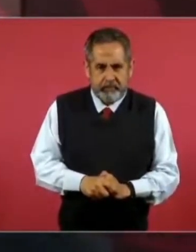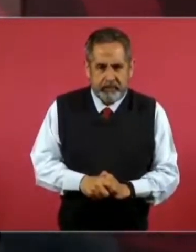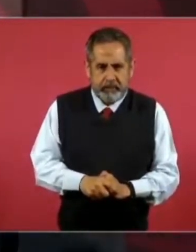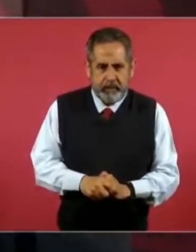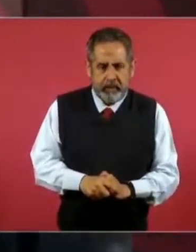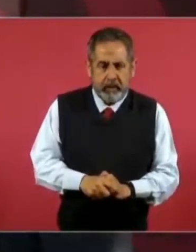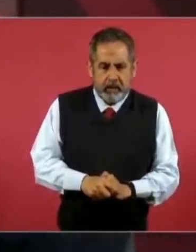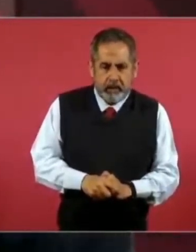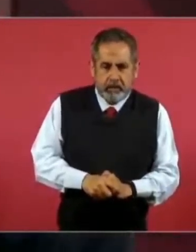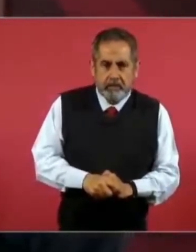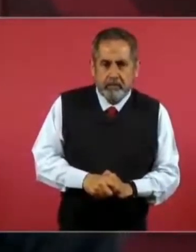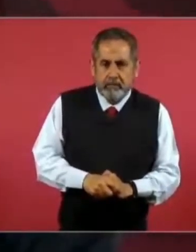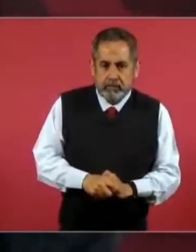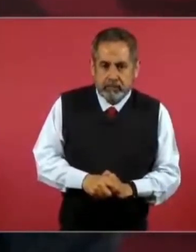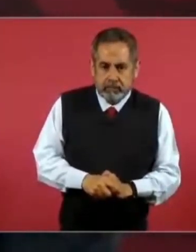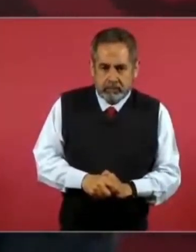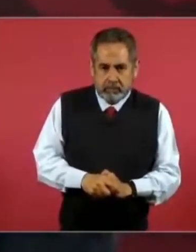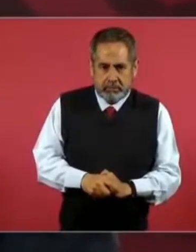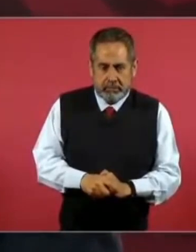El tener